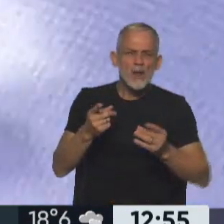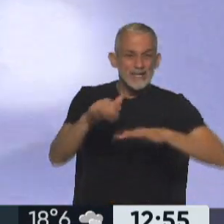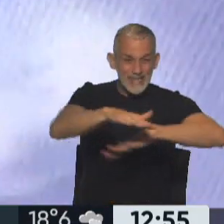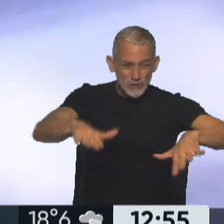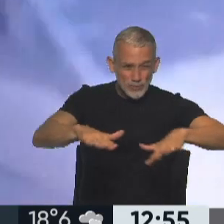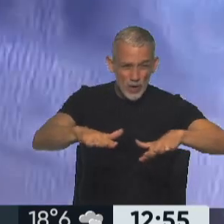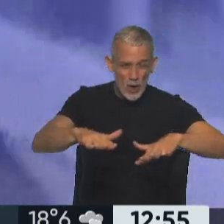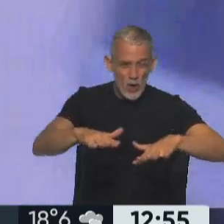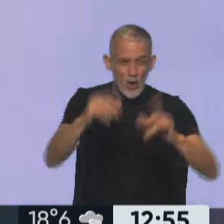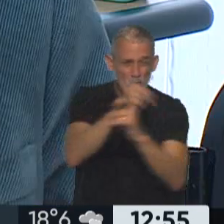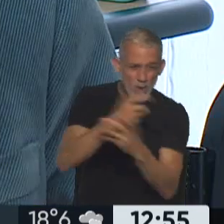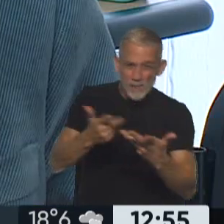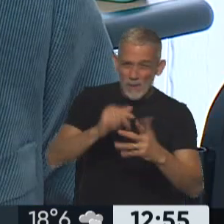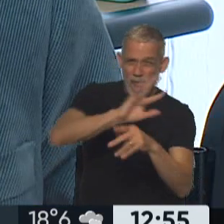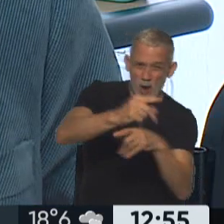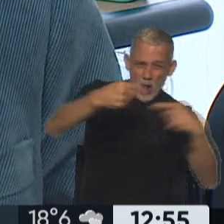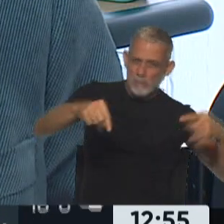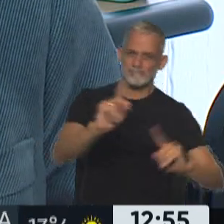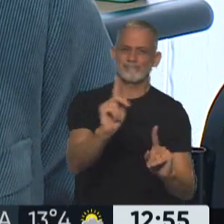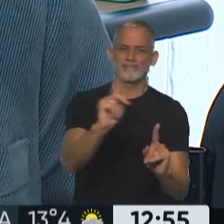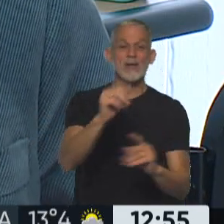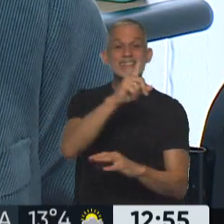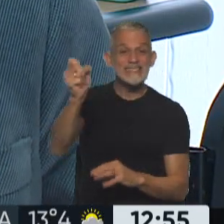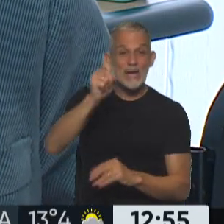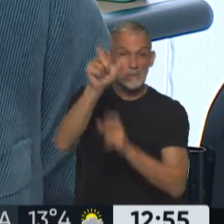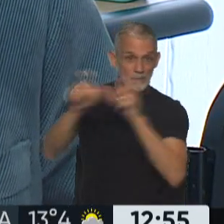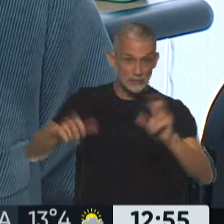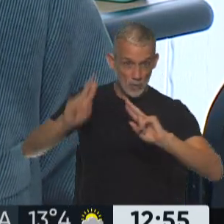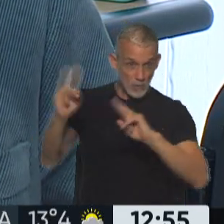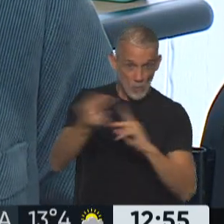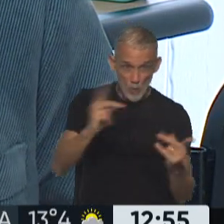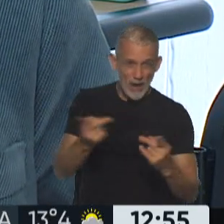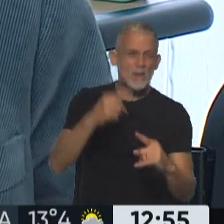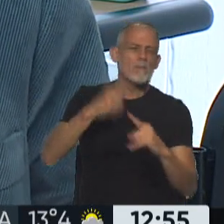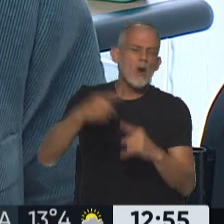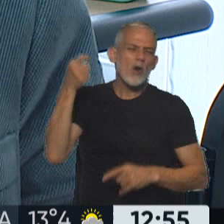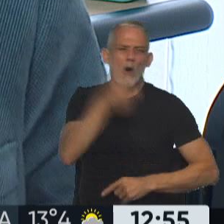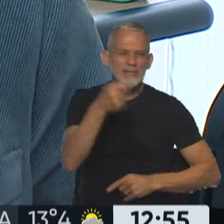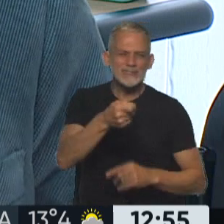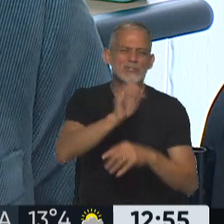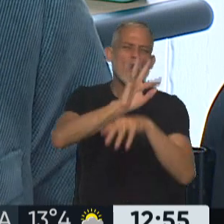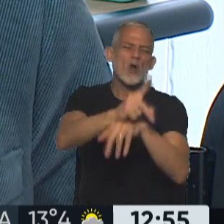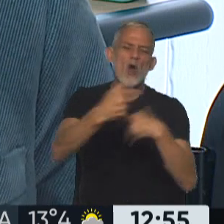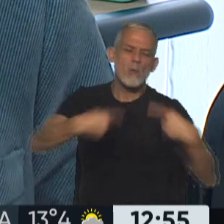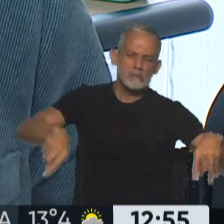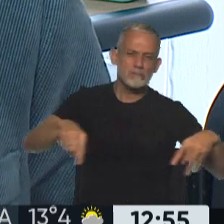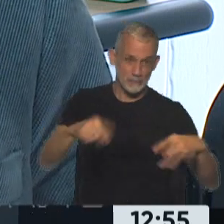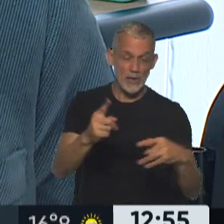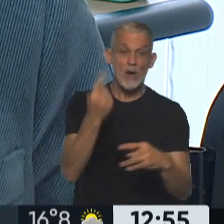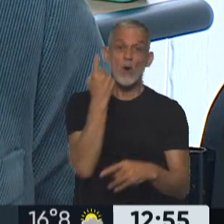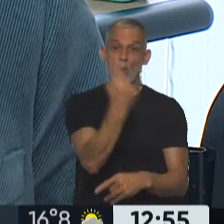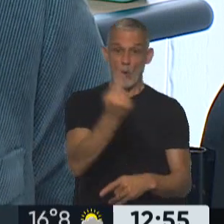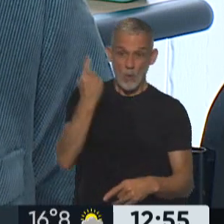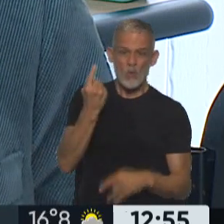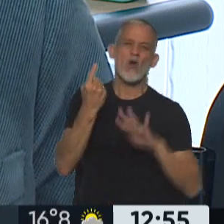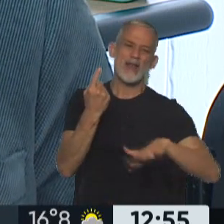chicos los que están vulnerables frente al delito. Es decir, de cada 100 personas que mueren como resultado de un homicidio en el contexto de inseguridad, uno